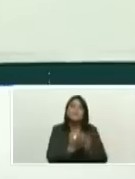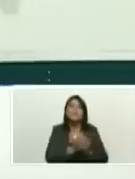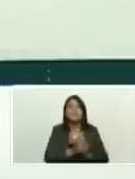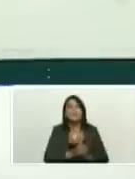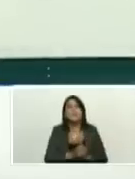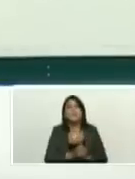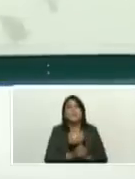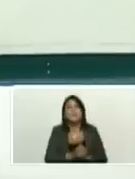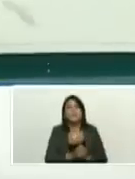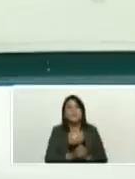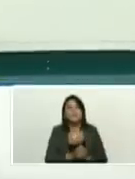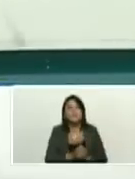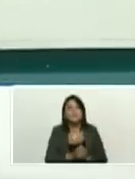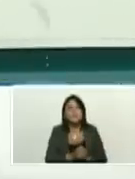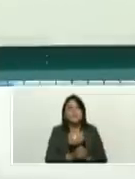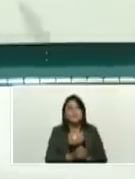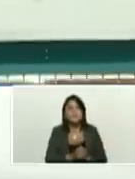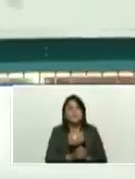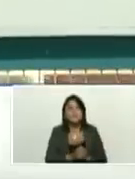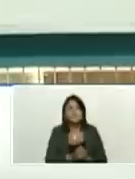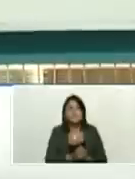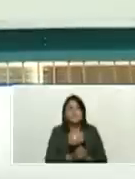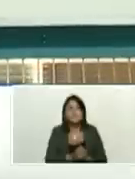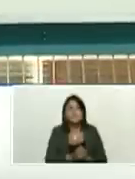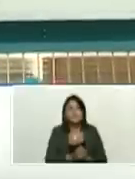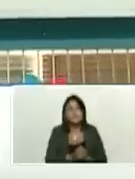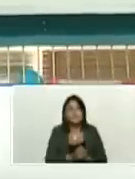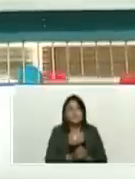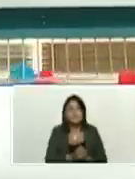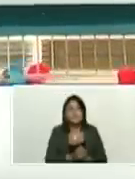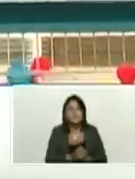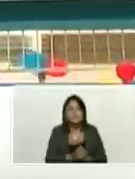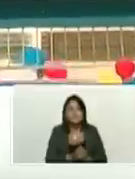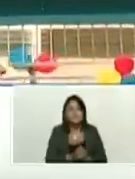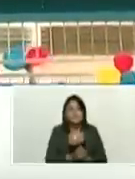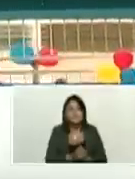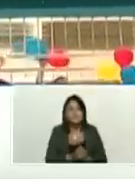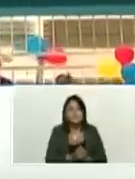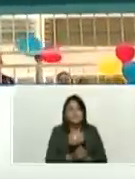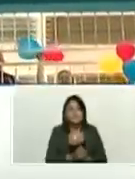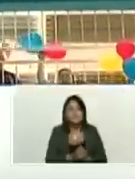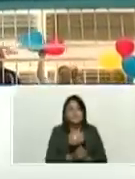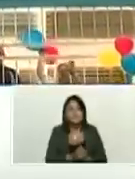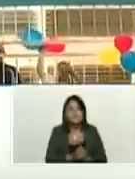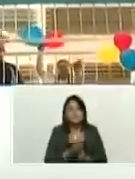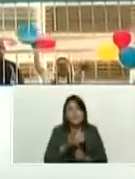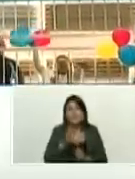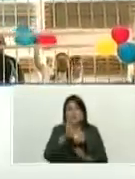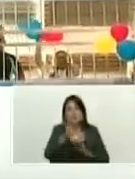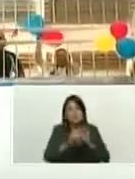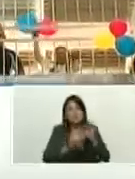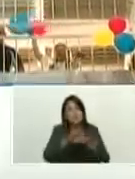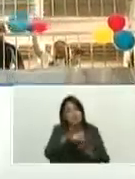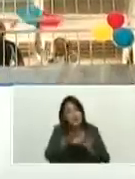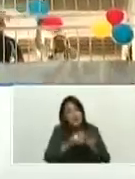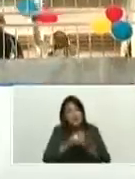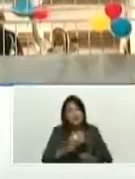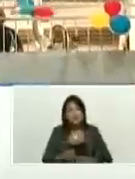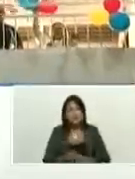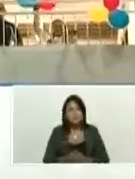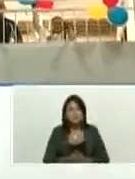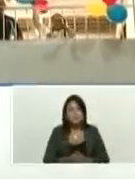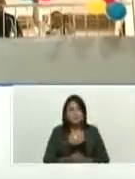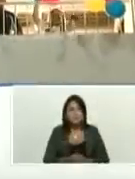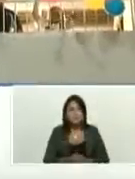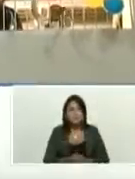Señor. De eso estamos hablando. Bueno,